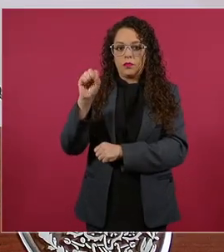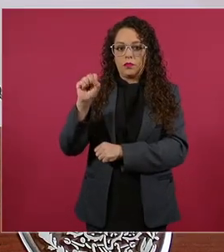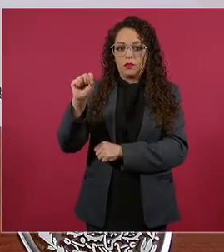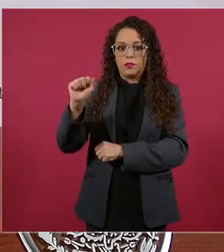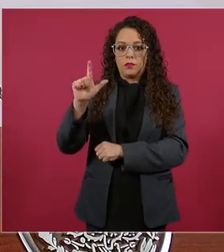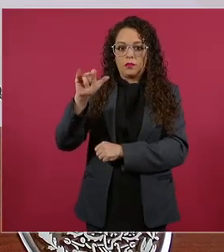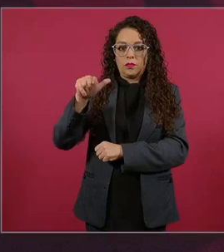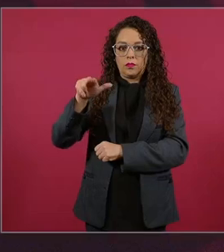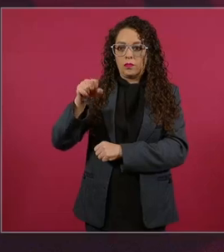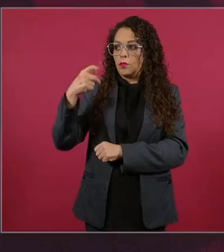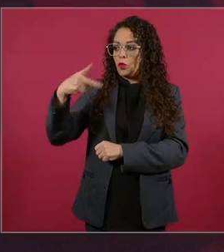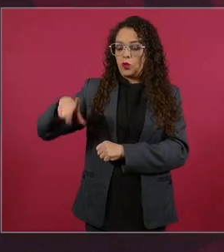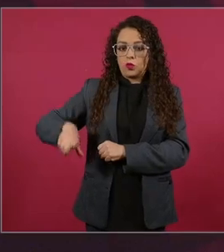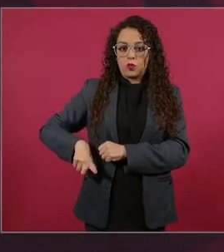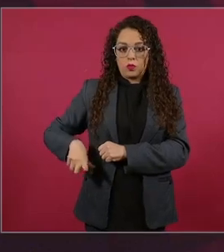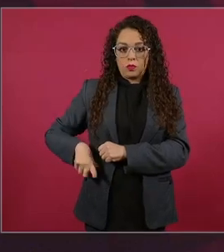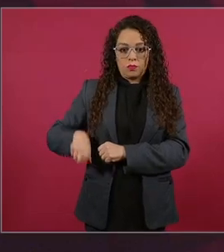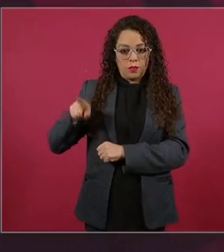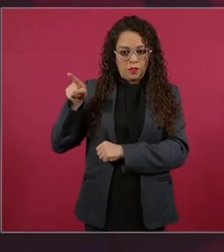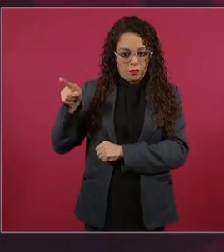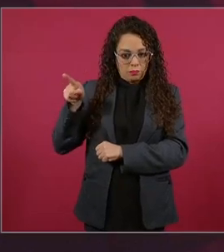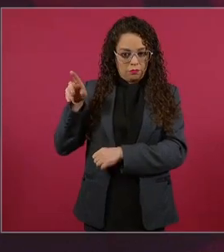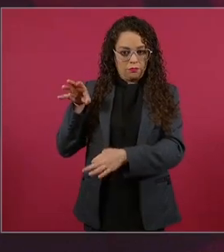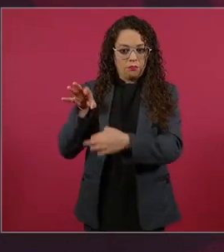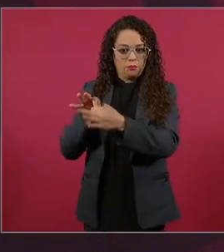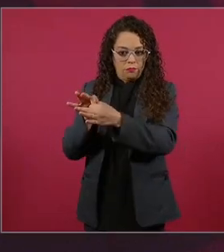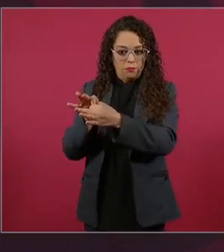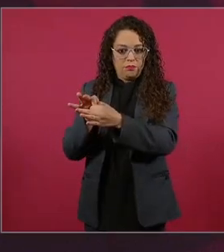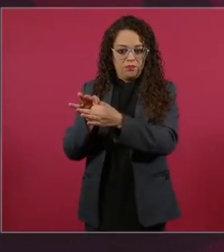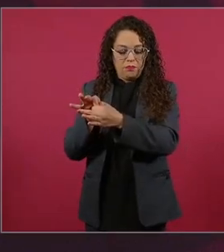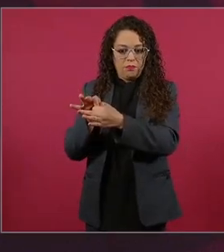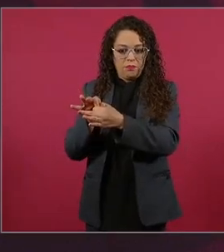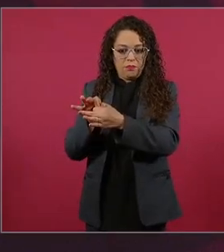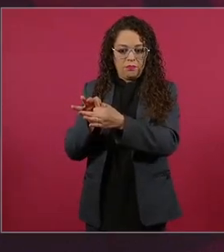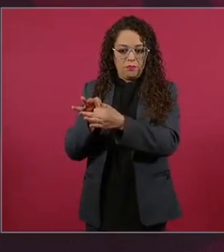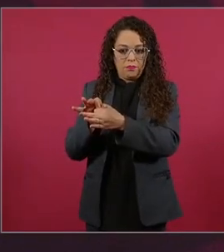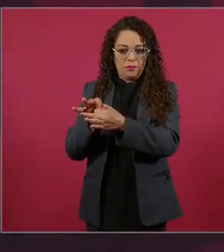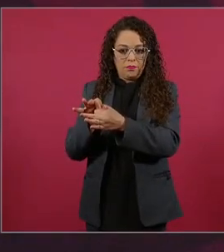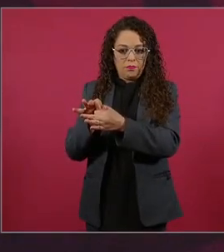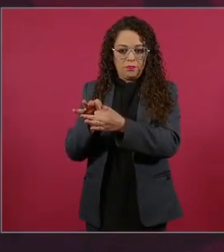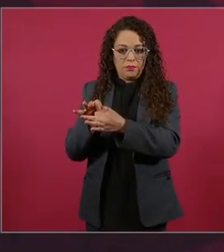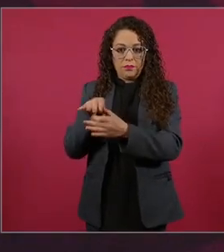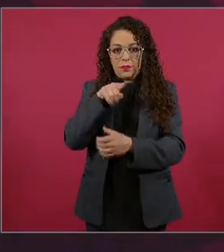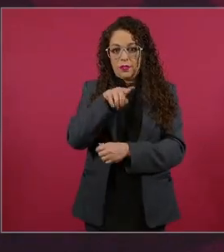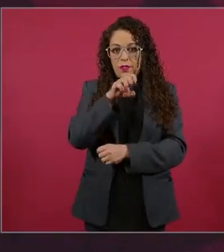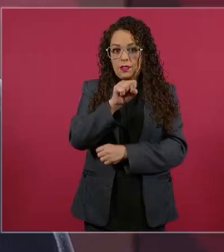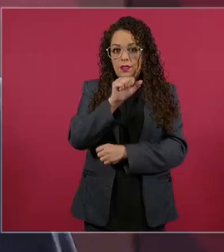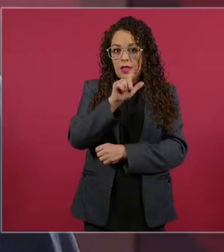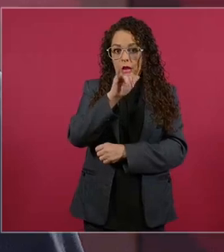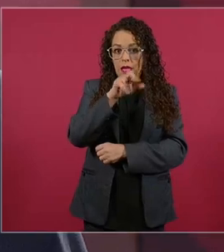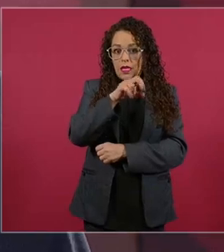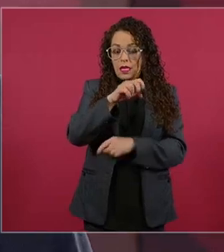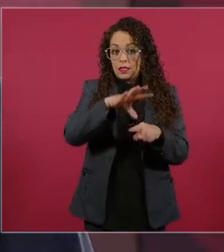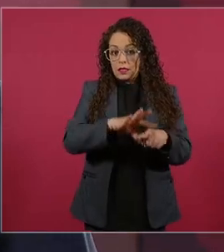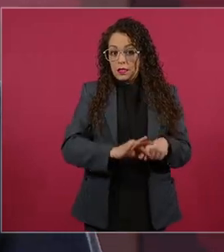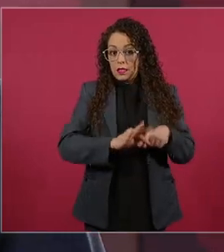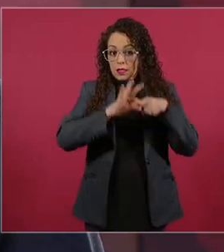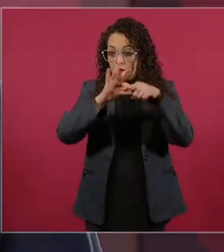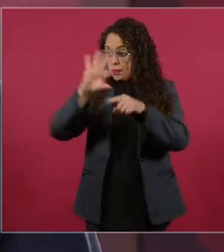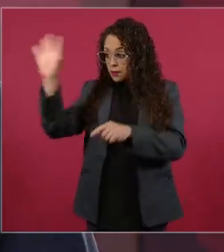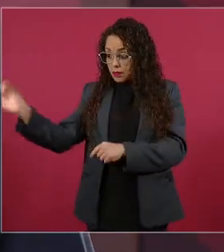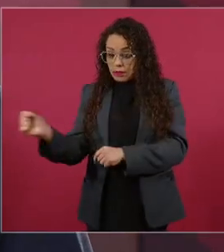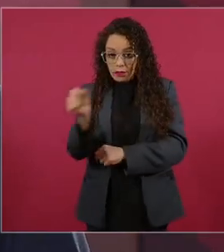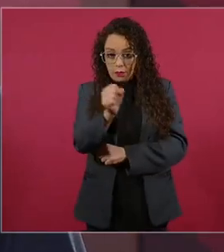Salinas. No que Salinas lo haya nombrado, porque ingresa